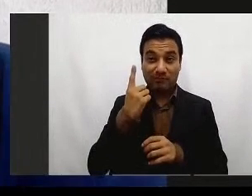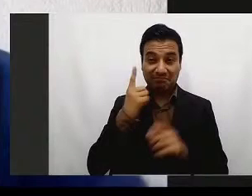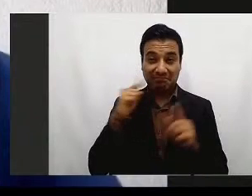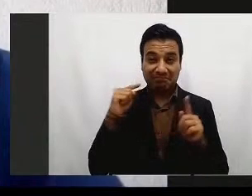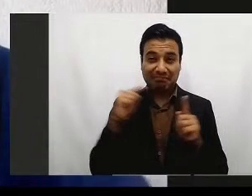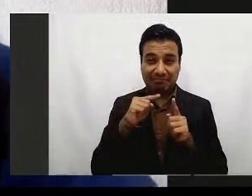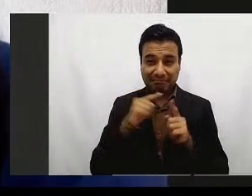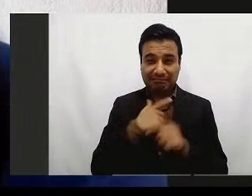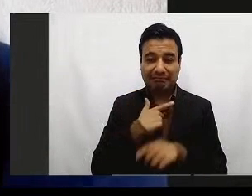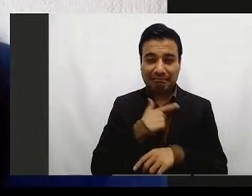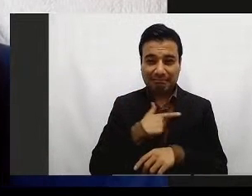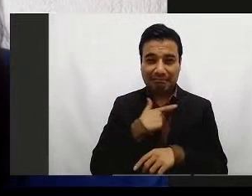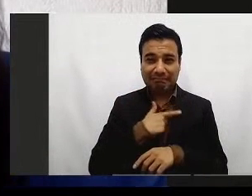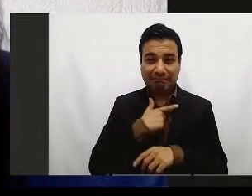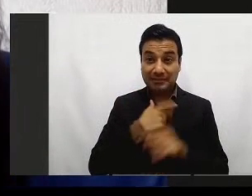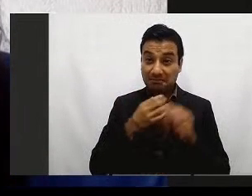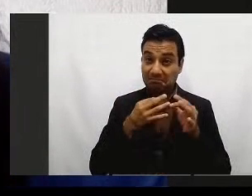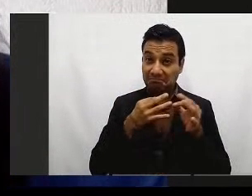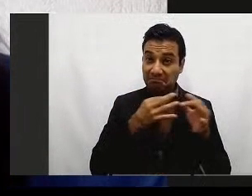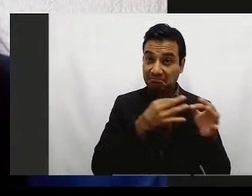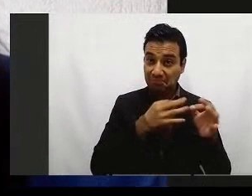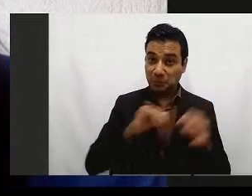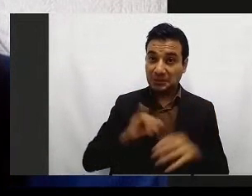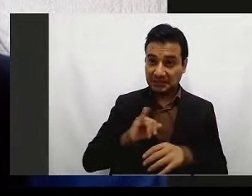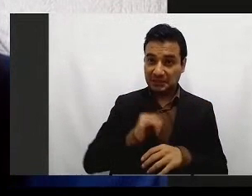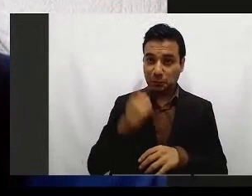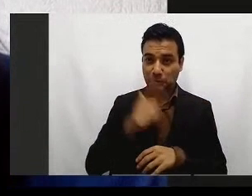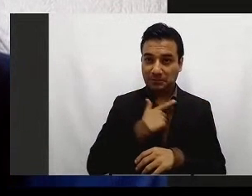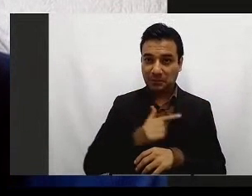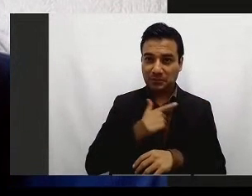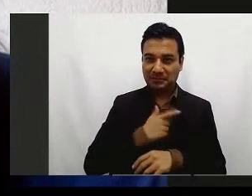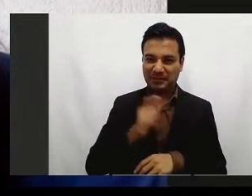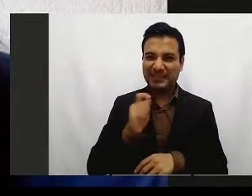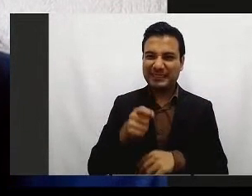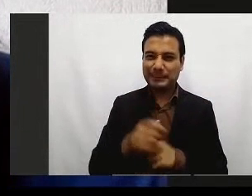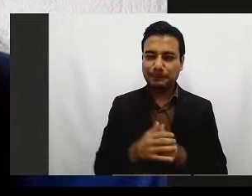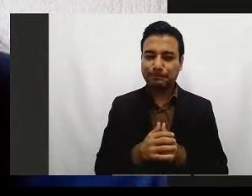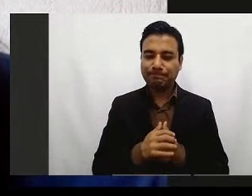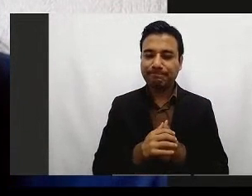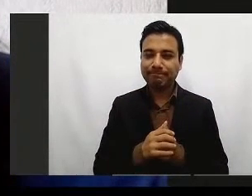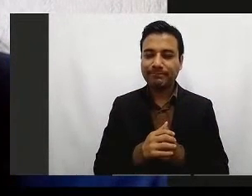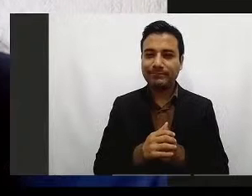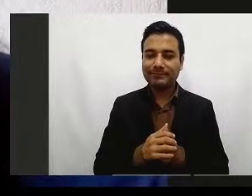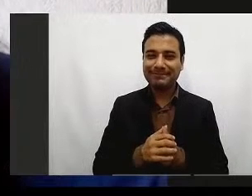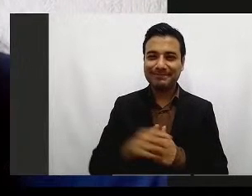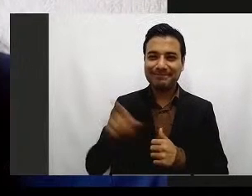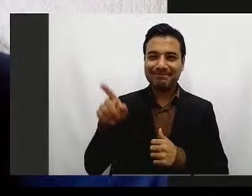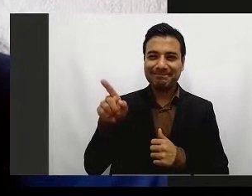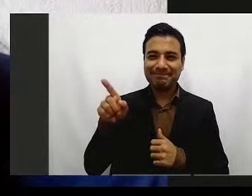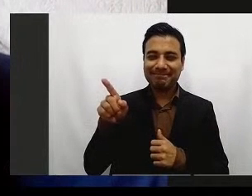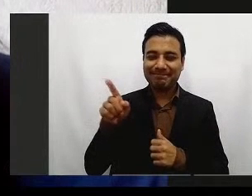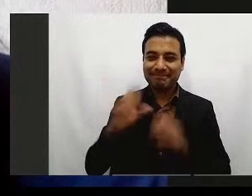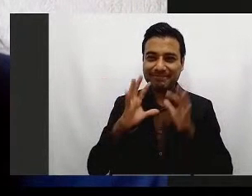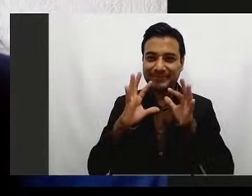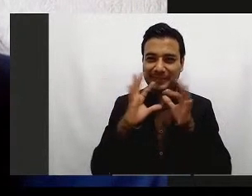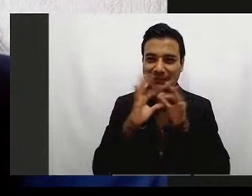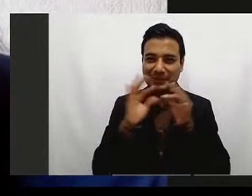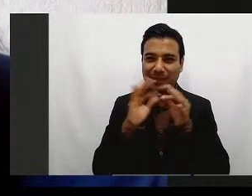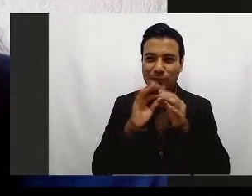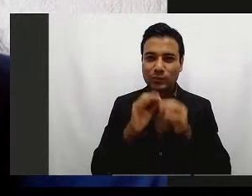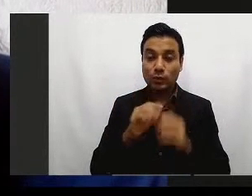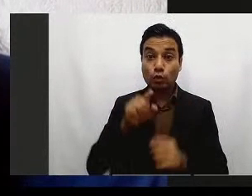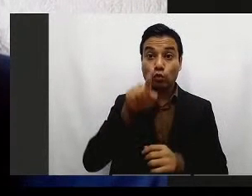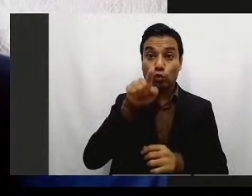sí me llamó mucho la atención y me gustó mucho, ¿no? Que fue esa parte que nos dijeron, pues ahora son ustedes etnógrafos